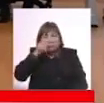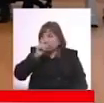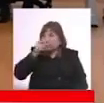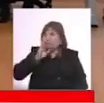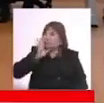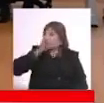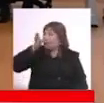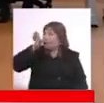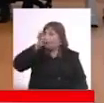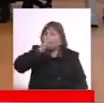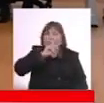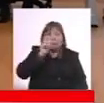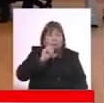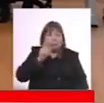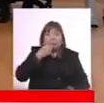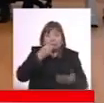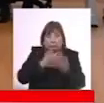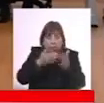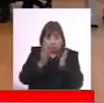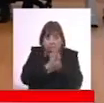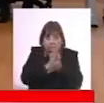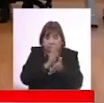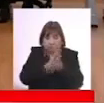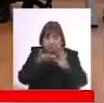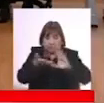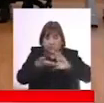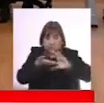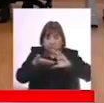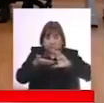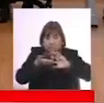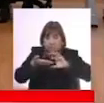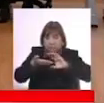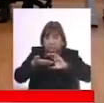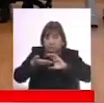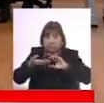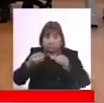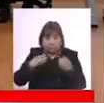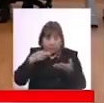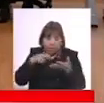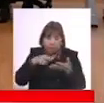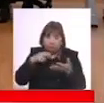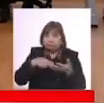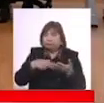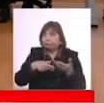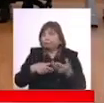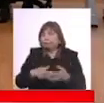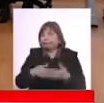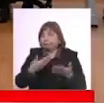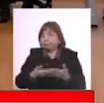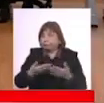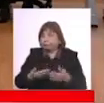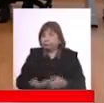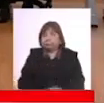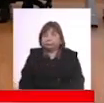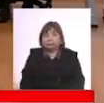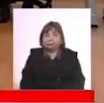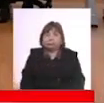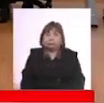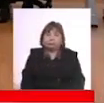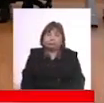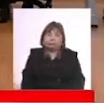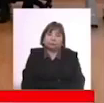que se oralice, sino que tengan un FAI, en este caso de lo que le acabo de decir. Dicho esto,